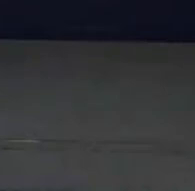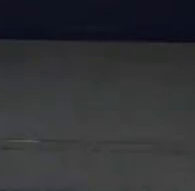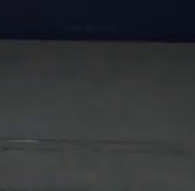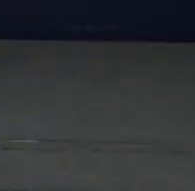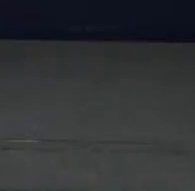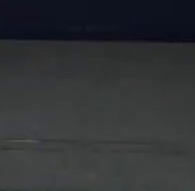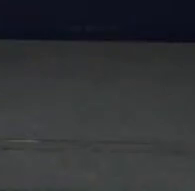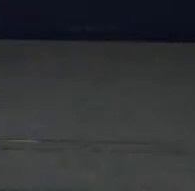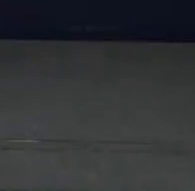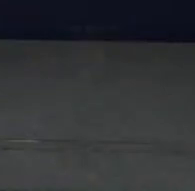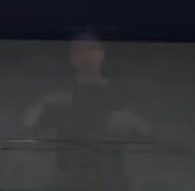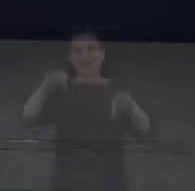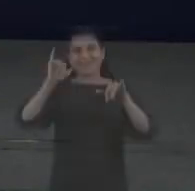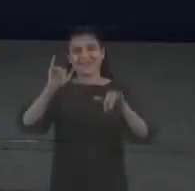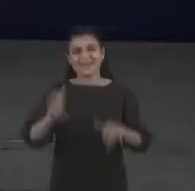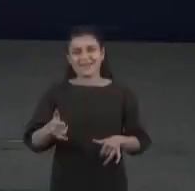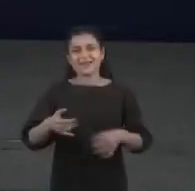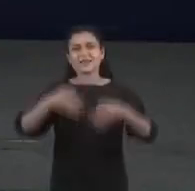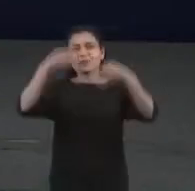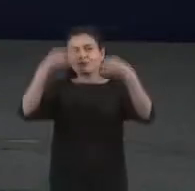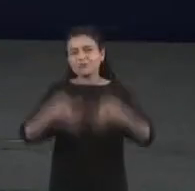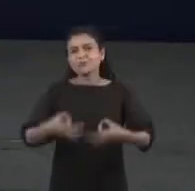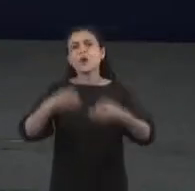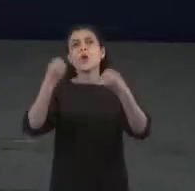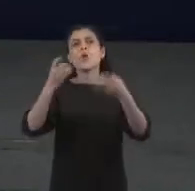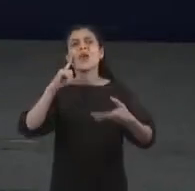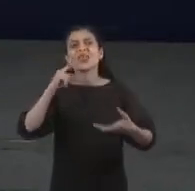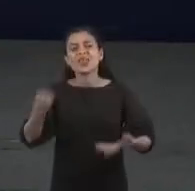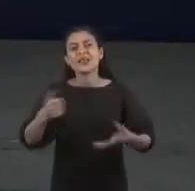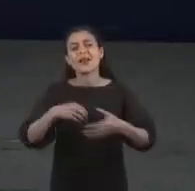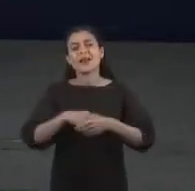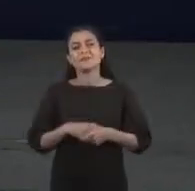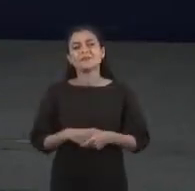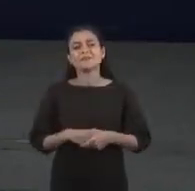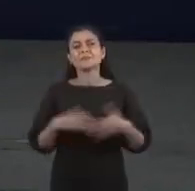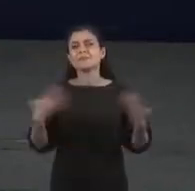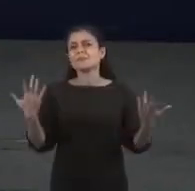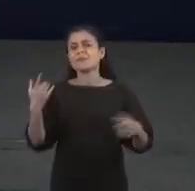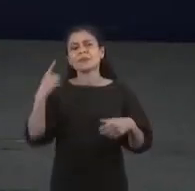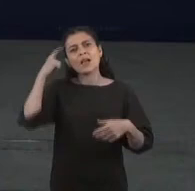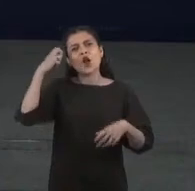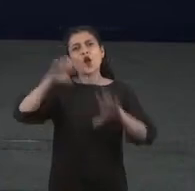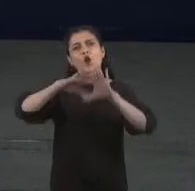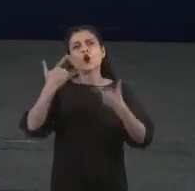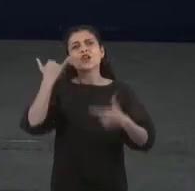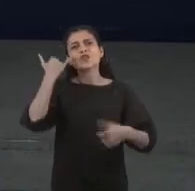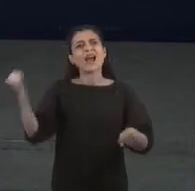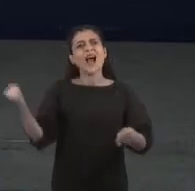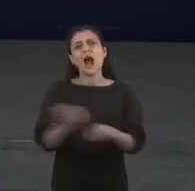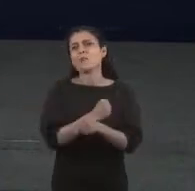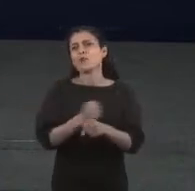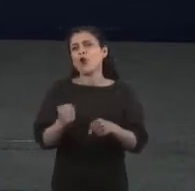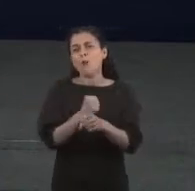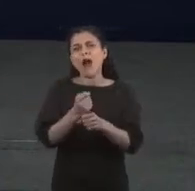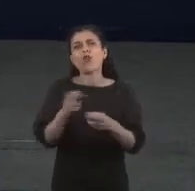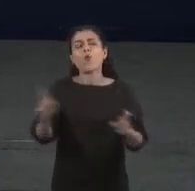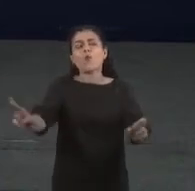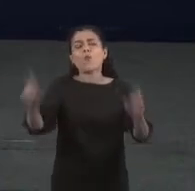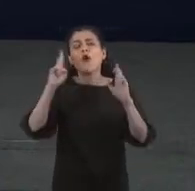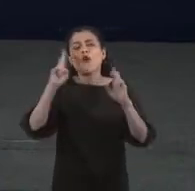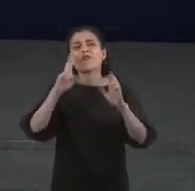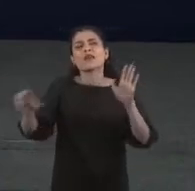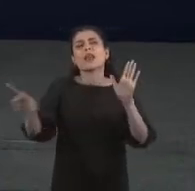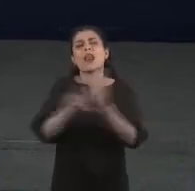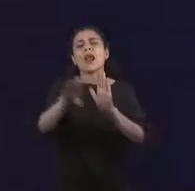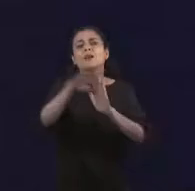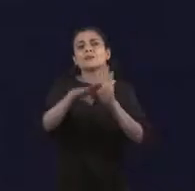Ya estamos. Bueno, ahora sí, formalmente, buenos días. Bueno, el Congreso Nacional sancionó finalmente el proyecto de ley bases